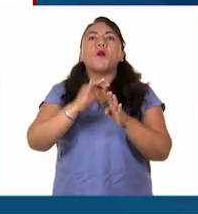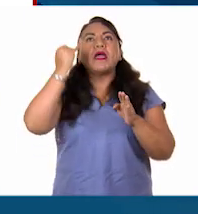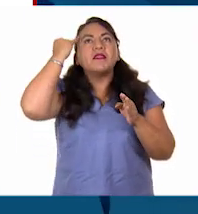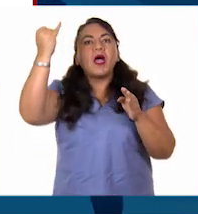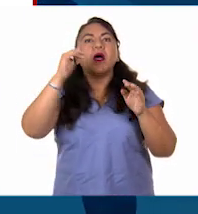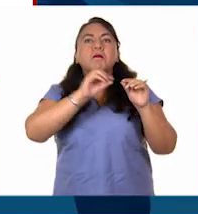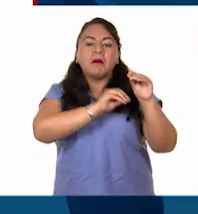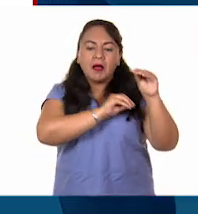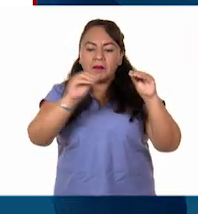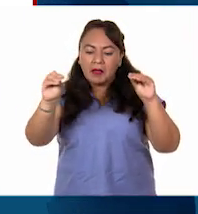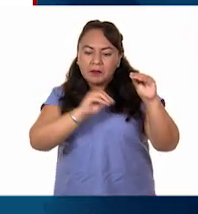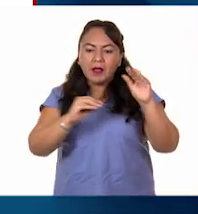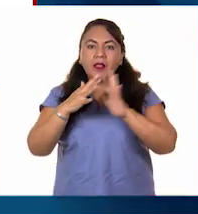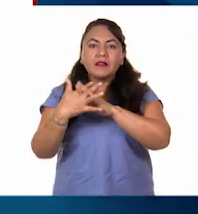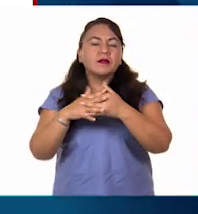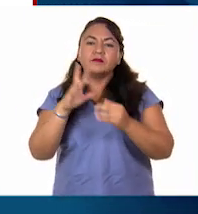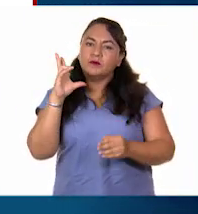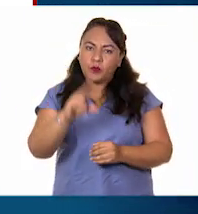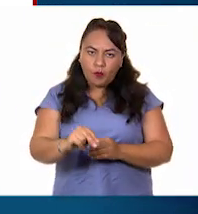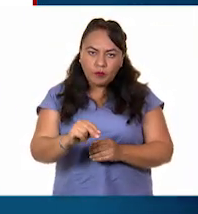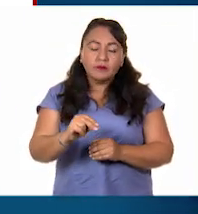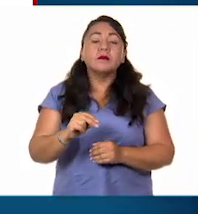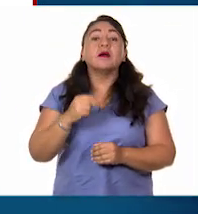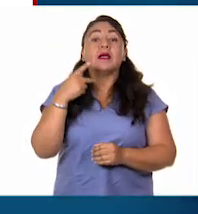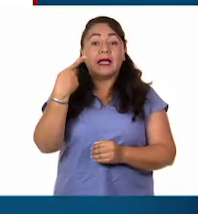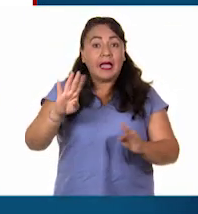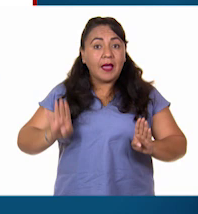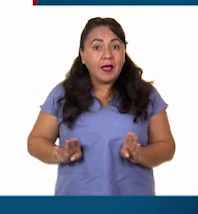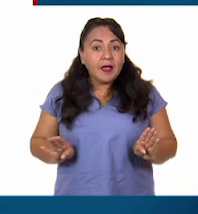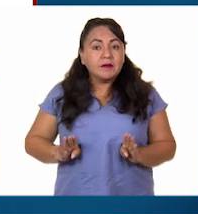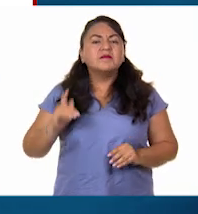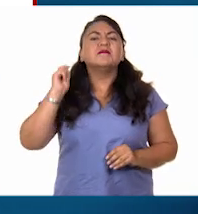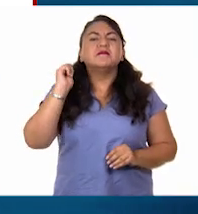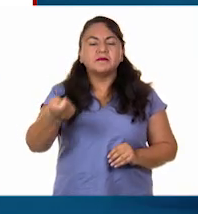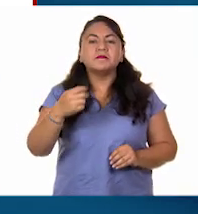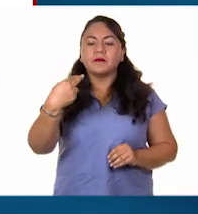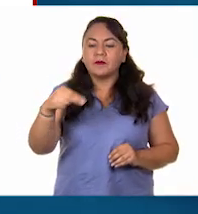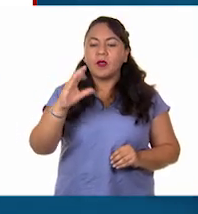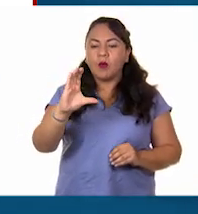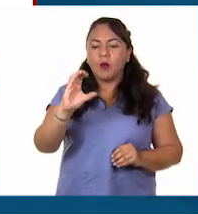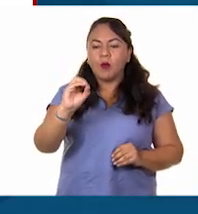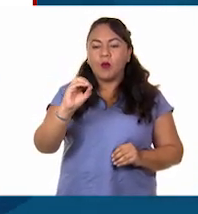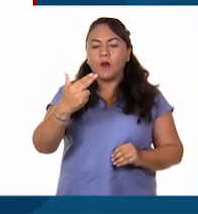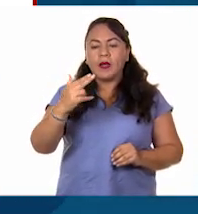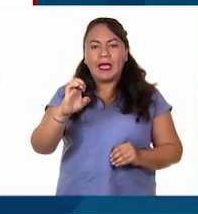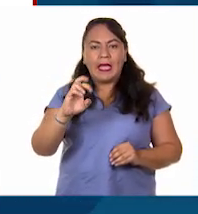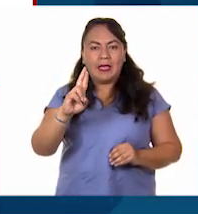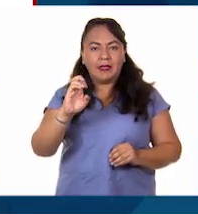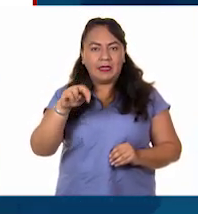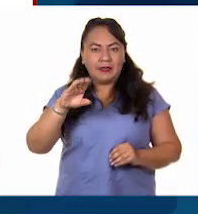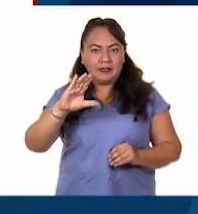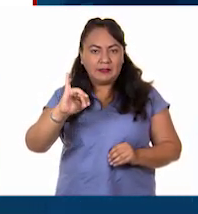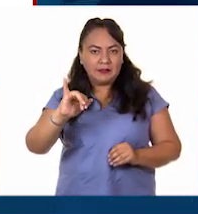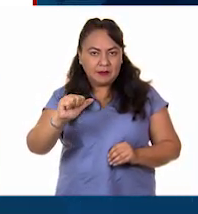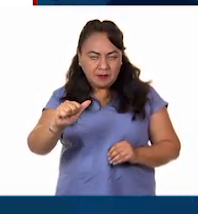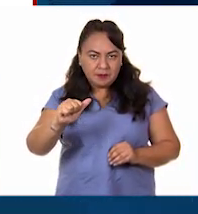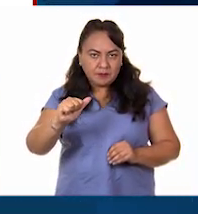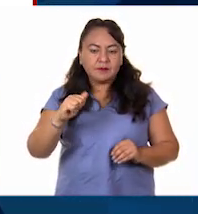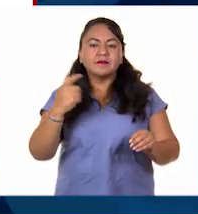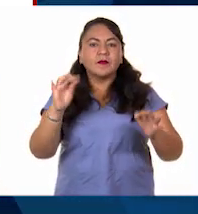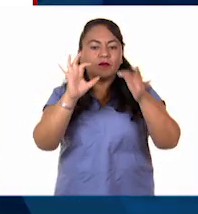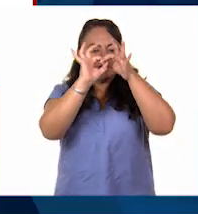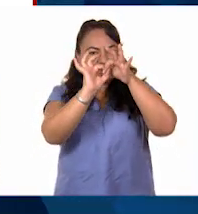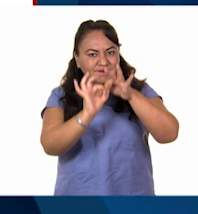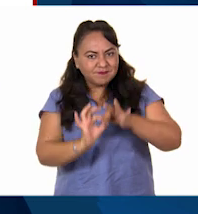ideas sueltas. A esa característica de los textos se le llama coherencia. Para considerarla tenemos que responder a la